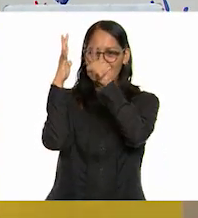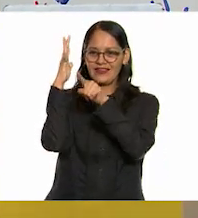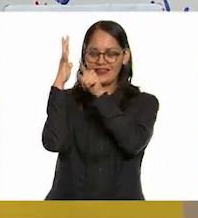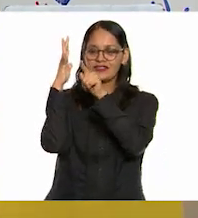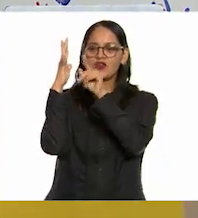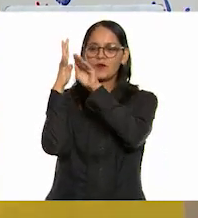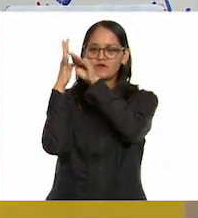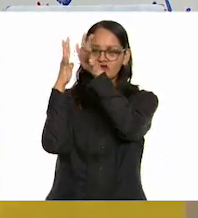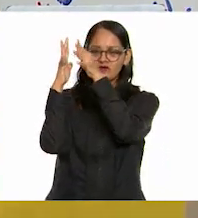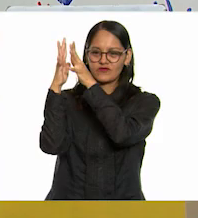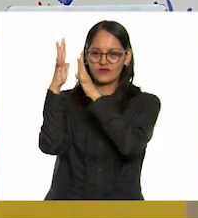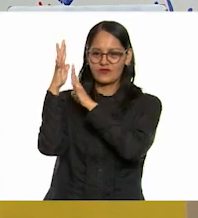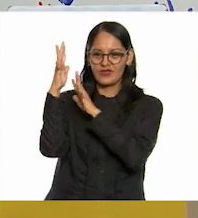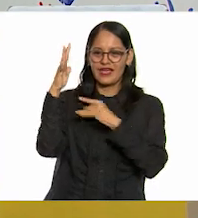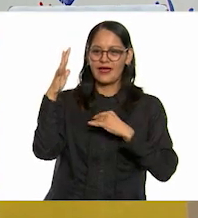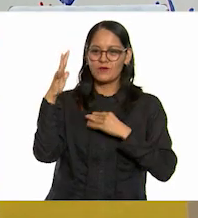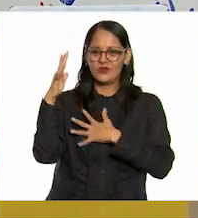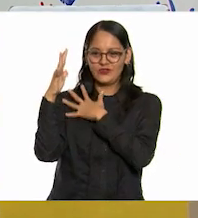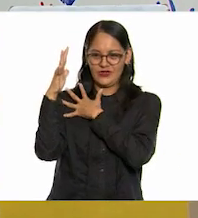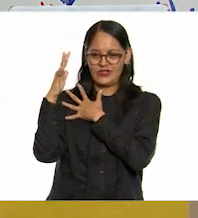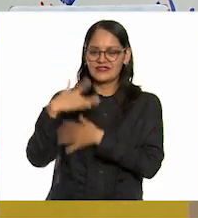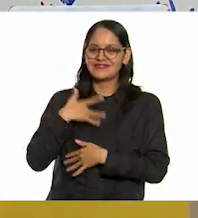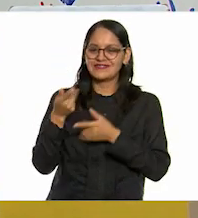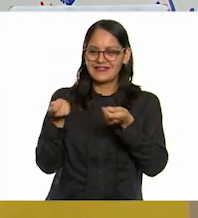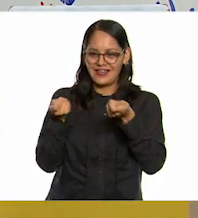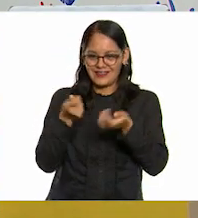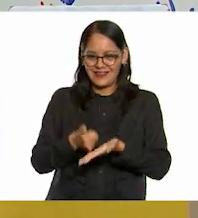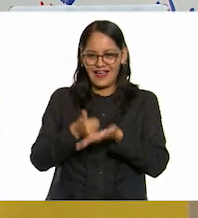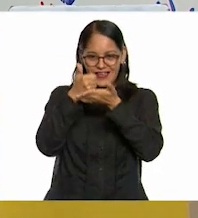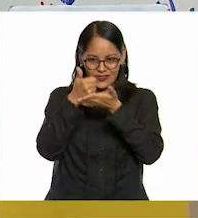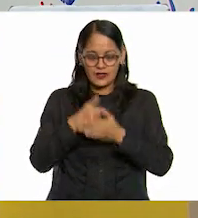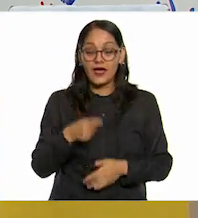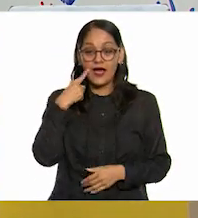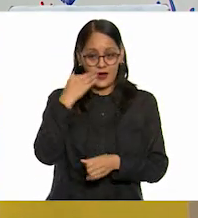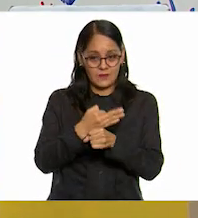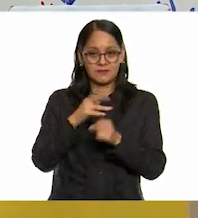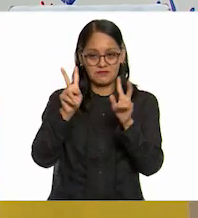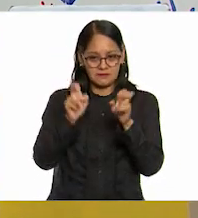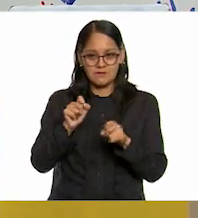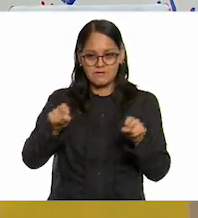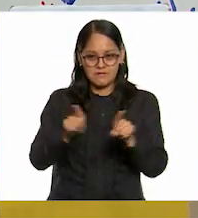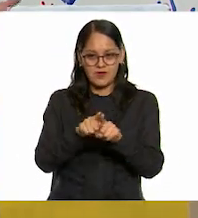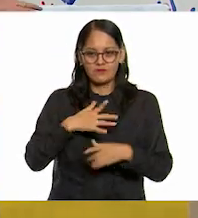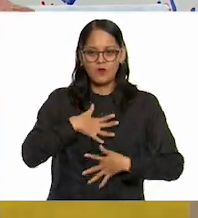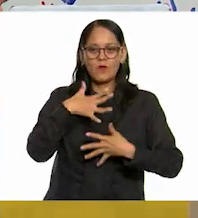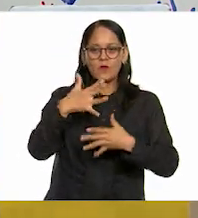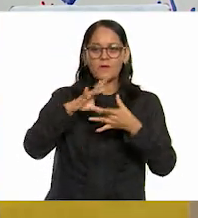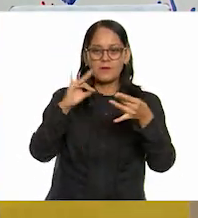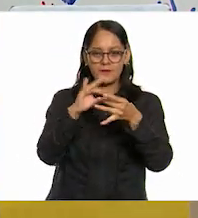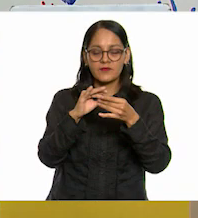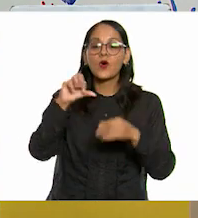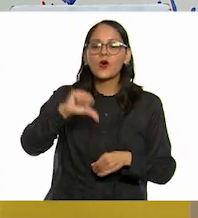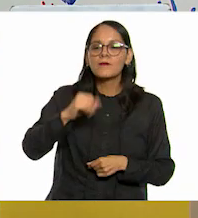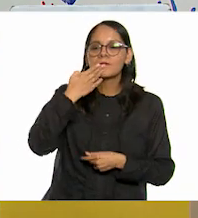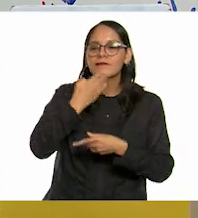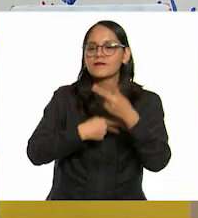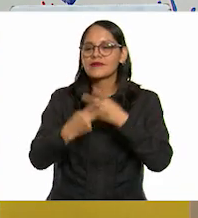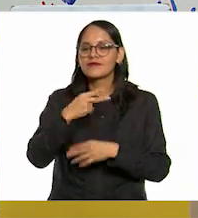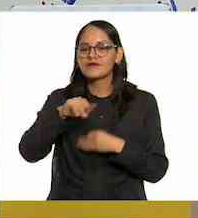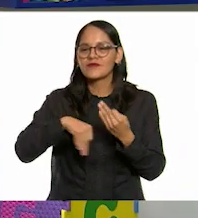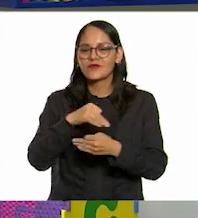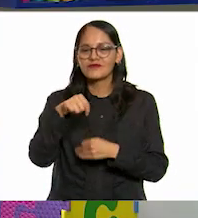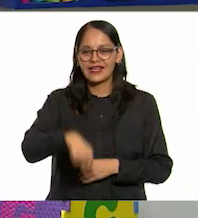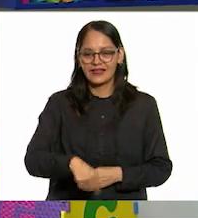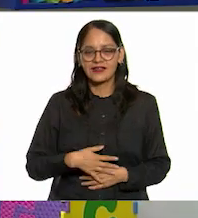Y justo vamos a platicar sobre esta emoción. Así que bienvenidas y bienvenidos a nuestra clase de hoy. ¡Ay,